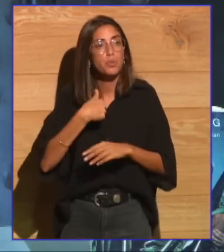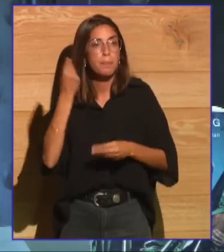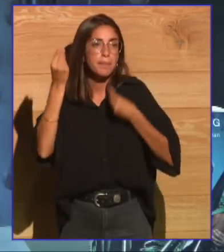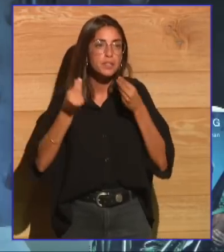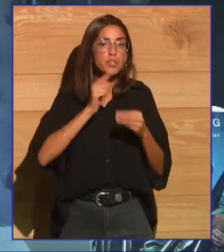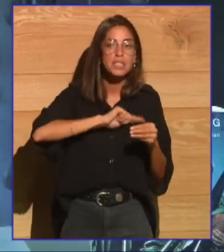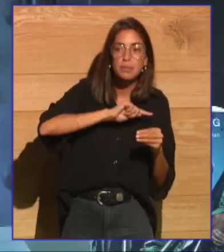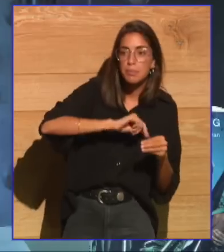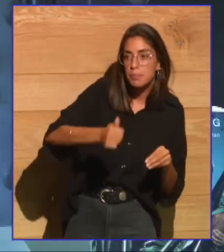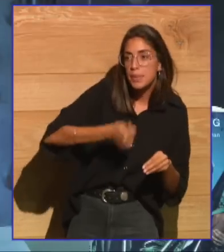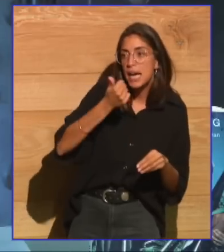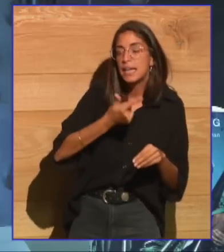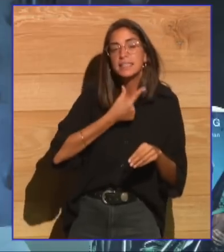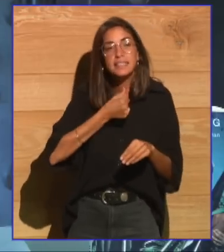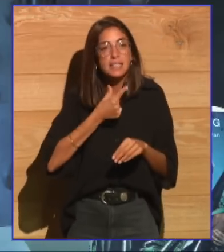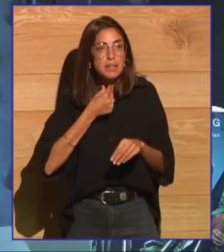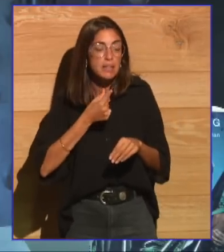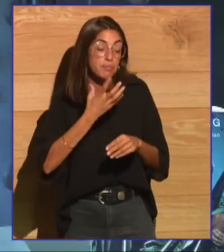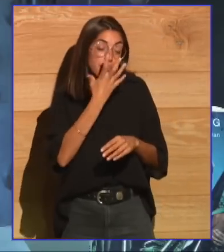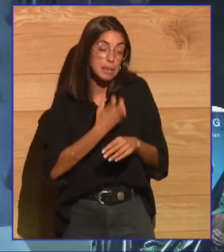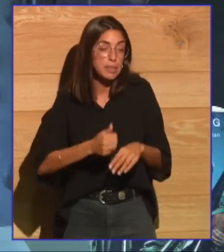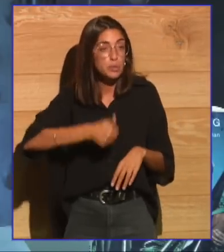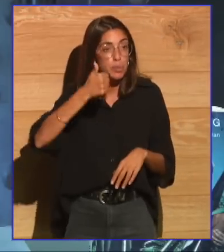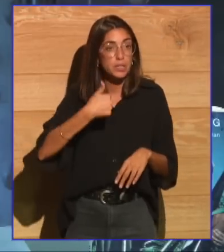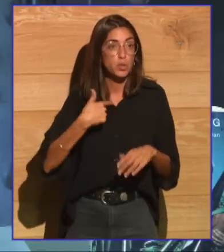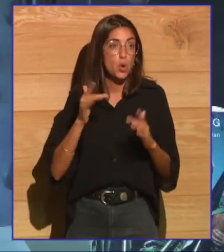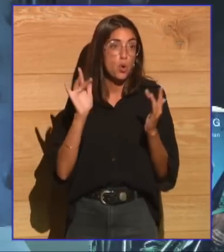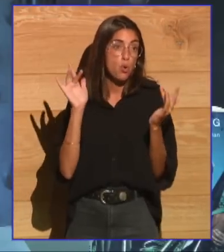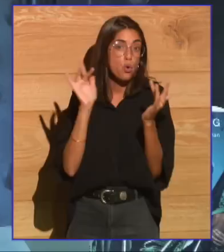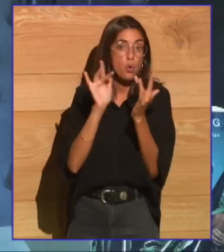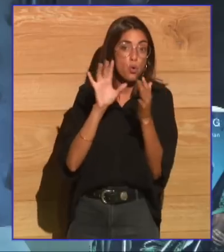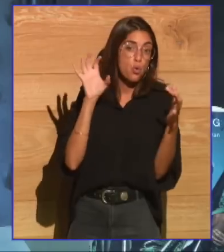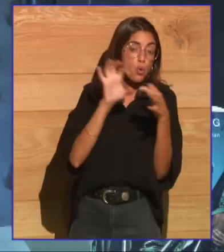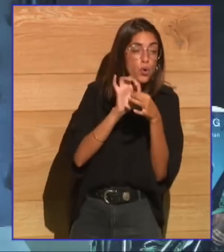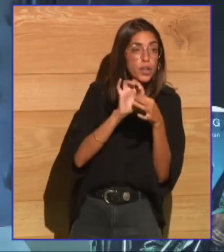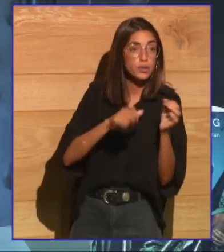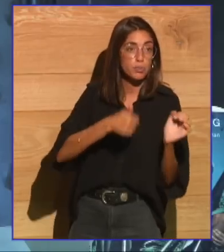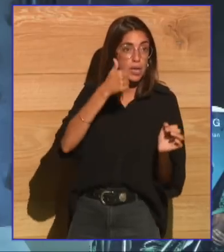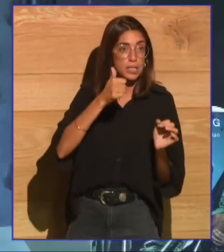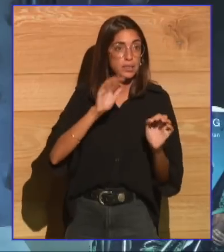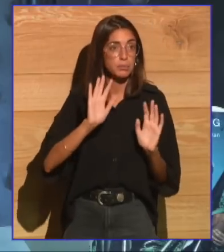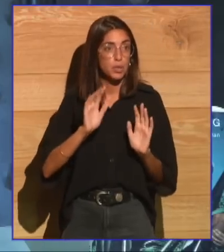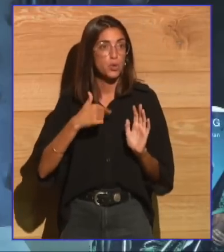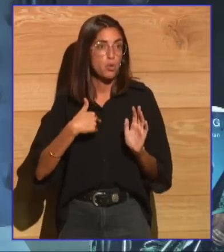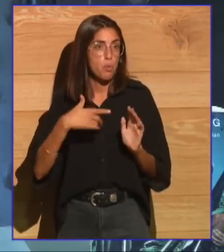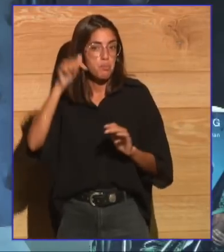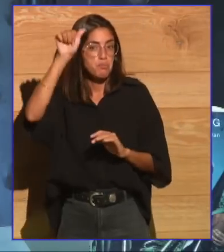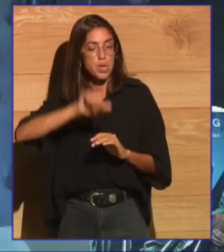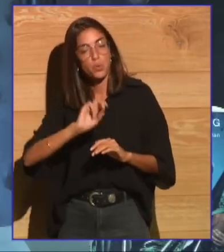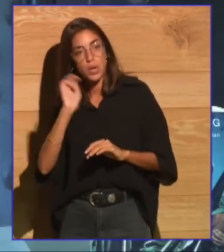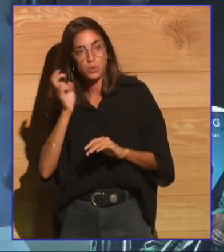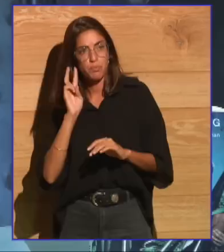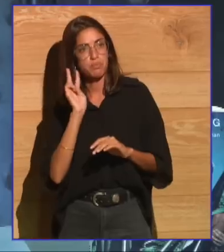más melodramáticos en los que conectó menos así como veo la salida 20.000 pies y sí que dios tras qué pedazo de